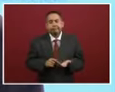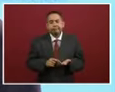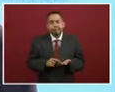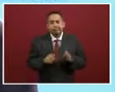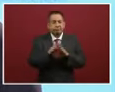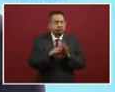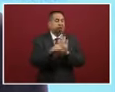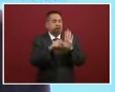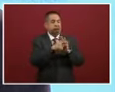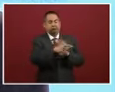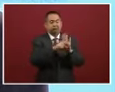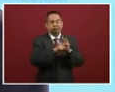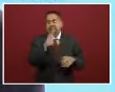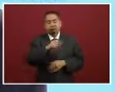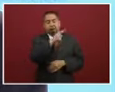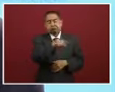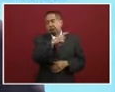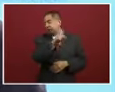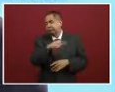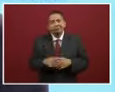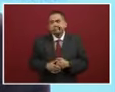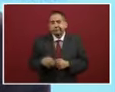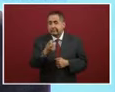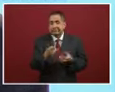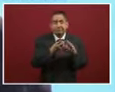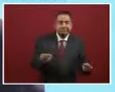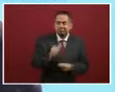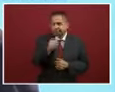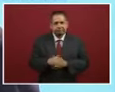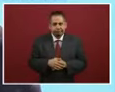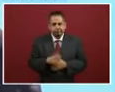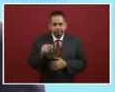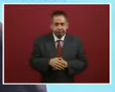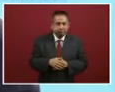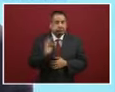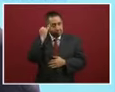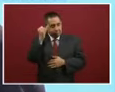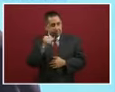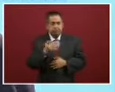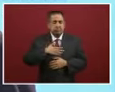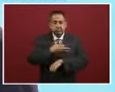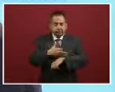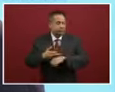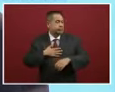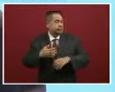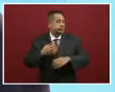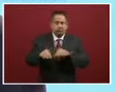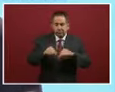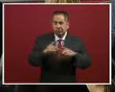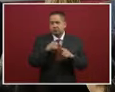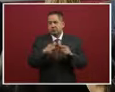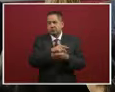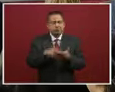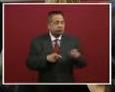a través de los prejuicios o estigmatizando a la gente o poniéndonos, en la familia o en el salón de clases o en el centro de trabajo o en los